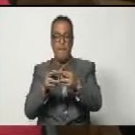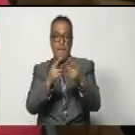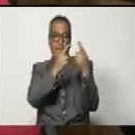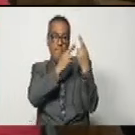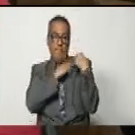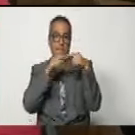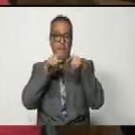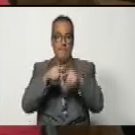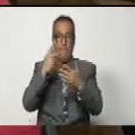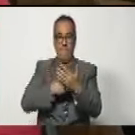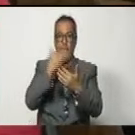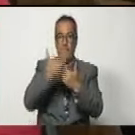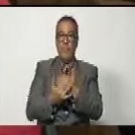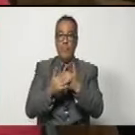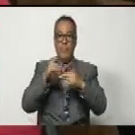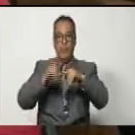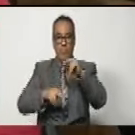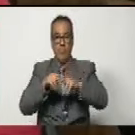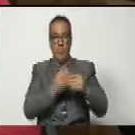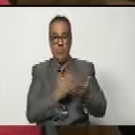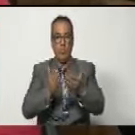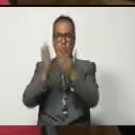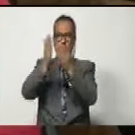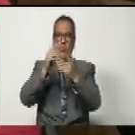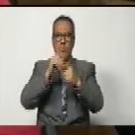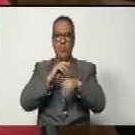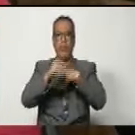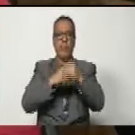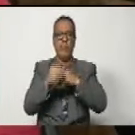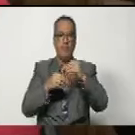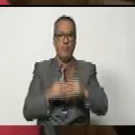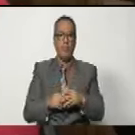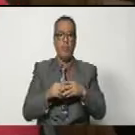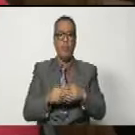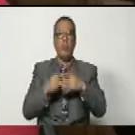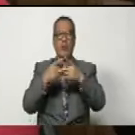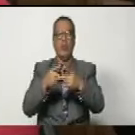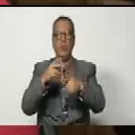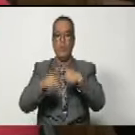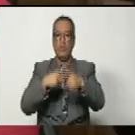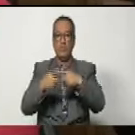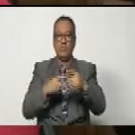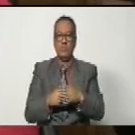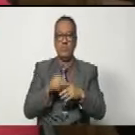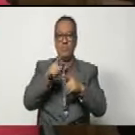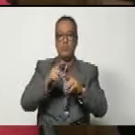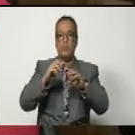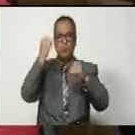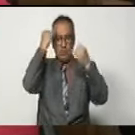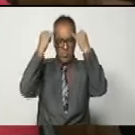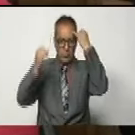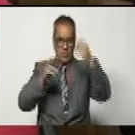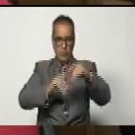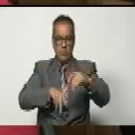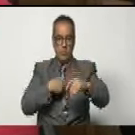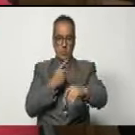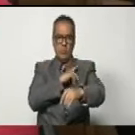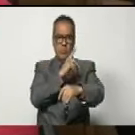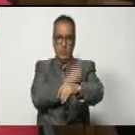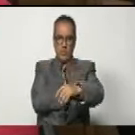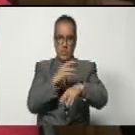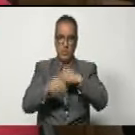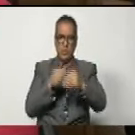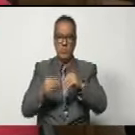la gestión de planes, obras y servicios transferidas a las desarrolladas por iniciativa del poder popular que